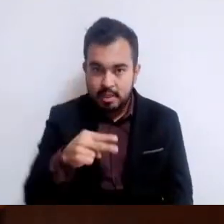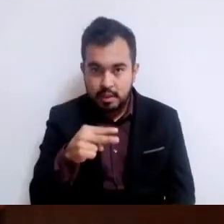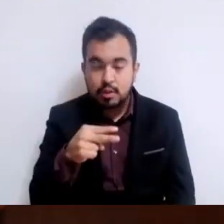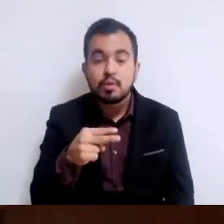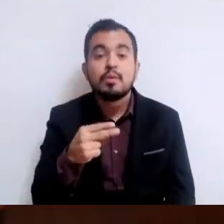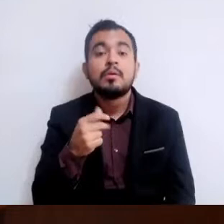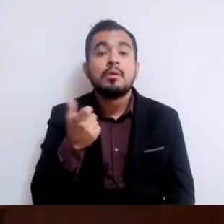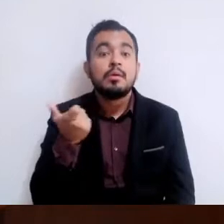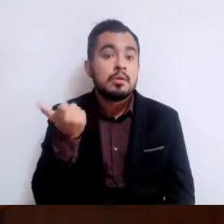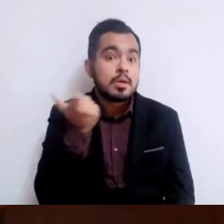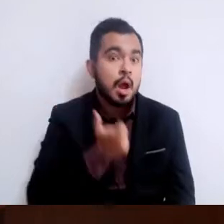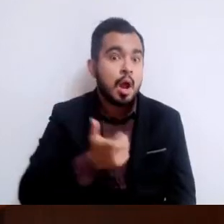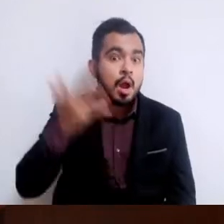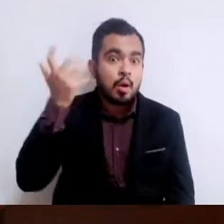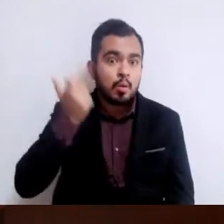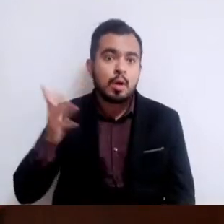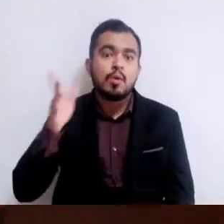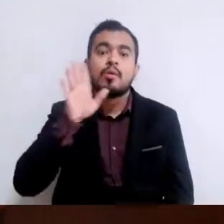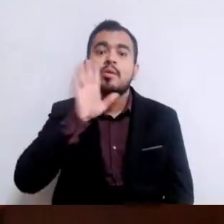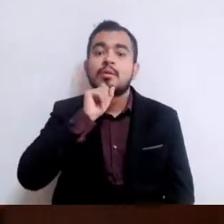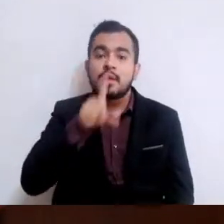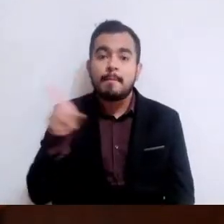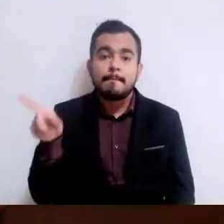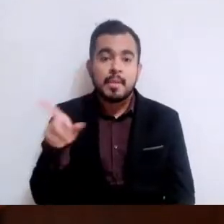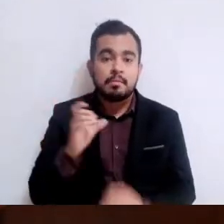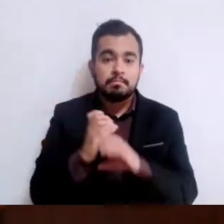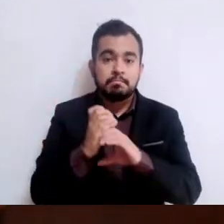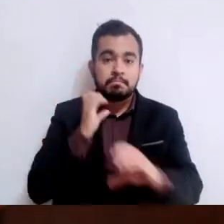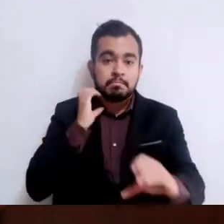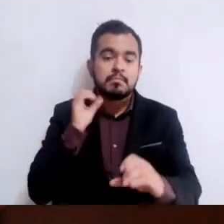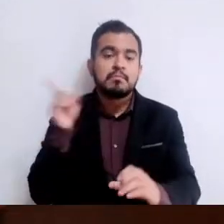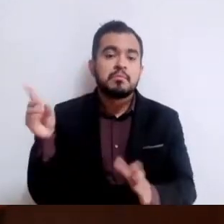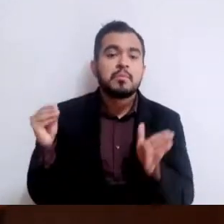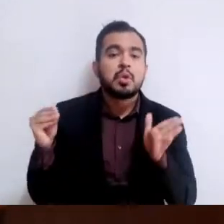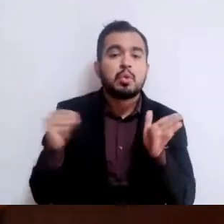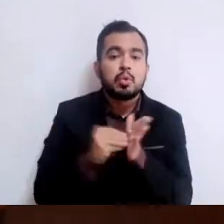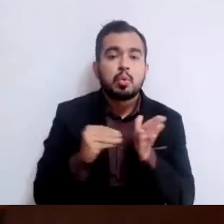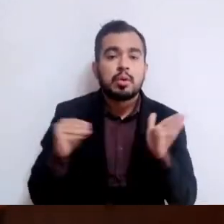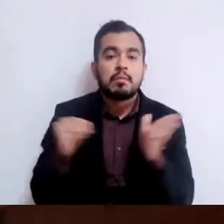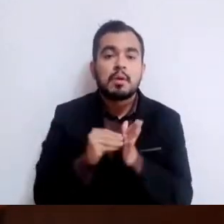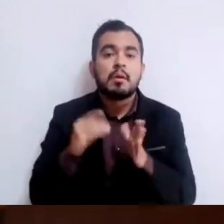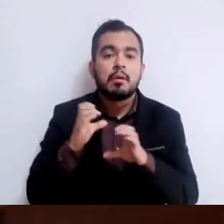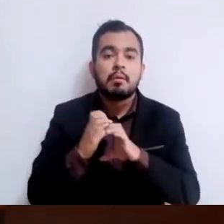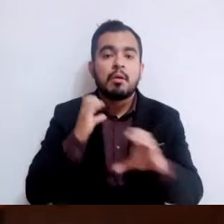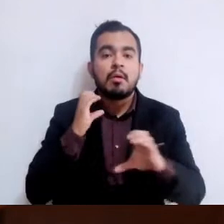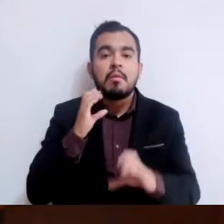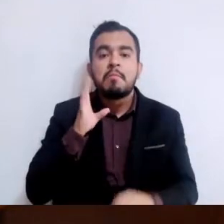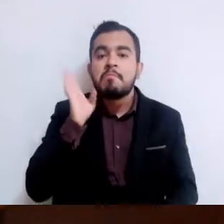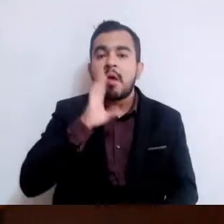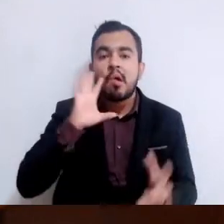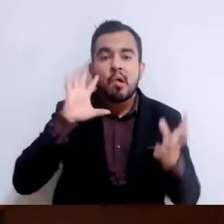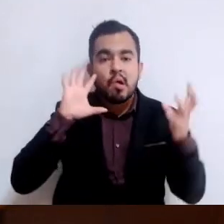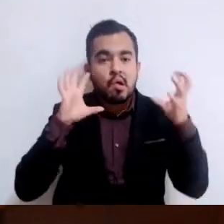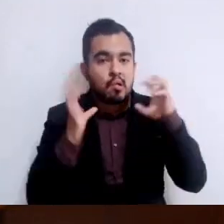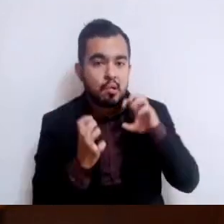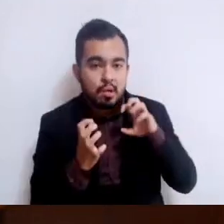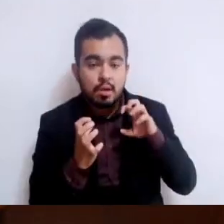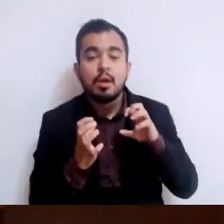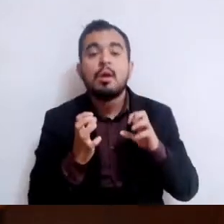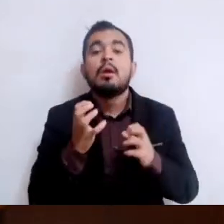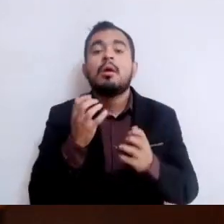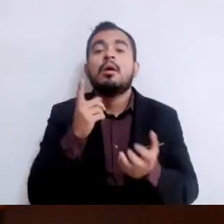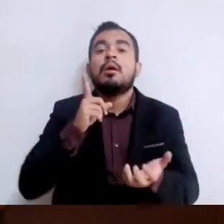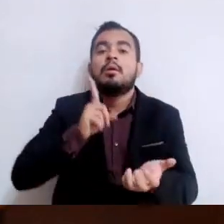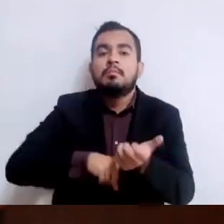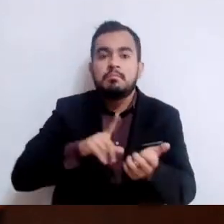altas tarifas, las rutas del transporte público continúan operando con unidades en mal estado, mientras que en los recorridos no existen las garantías